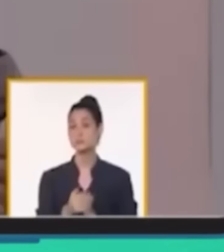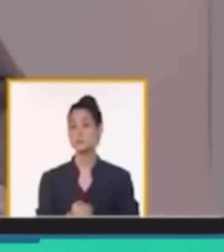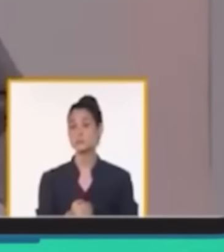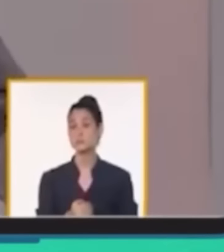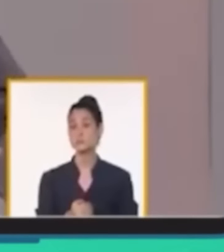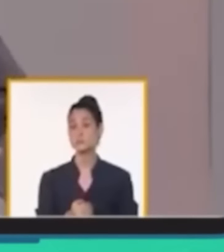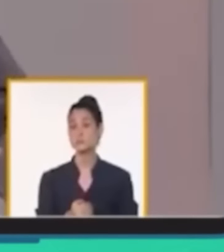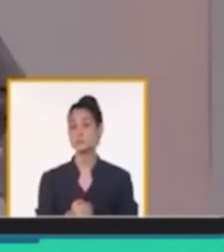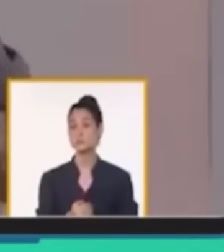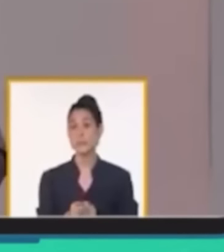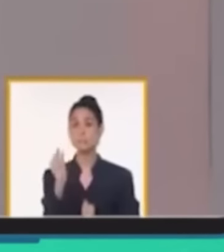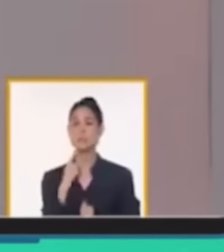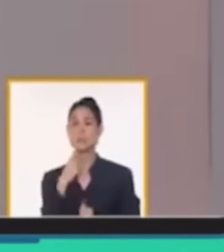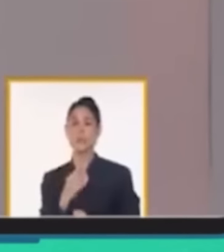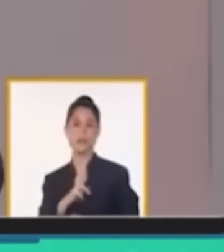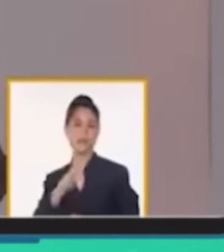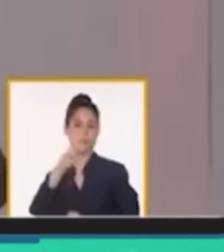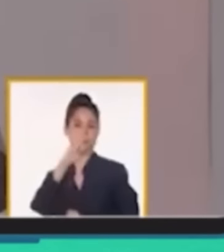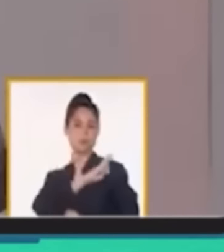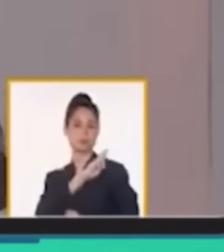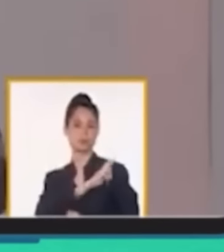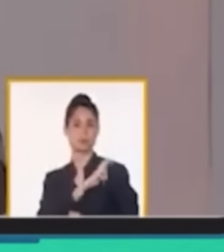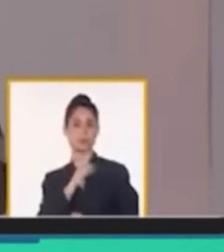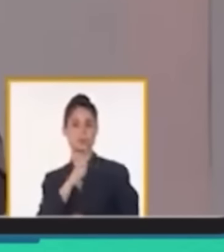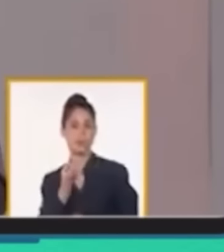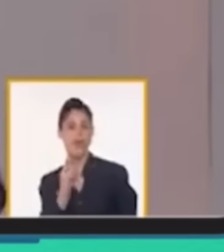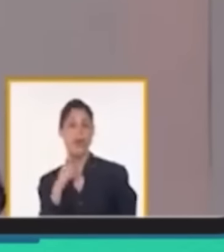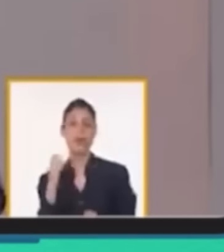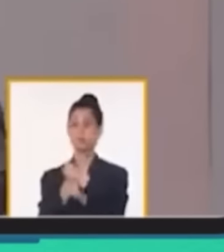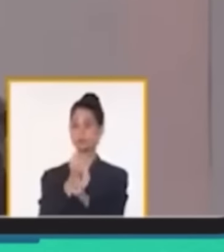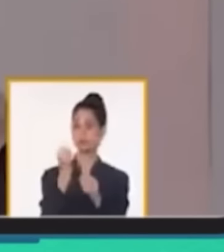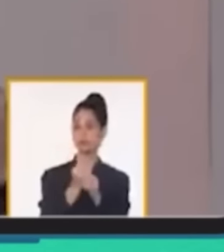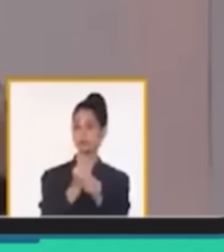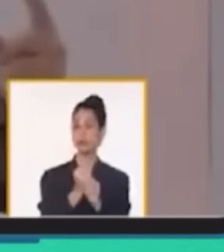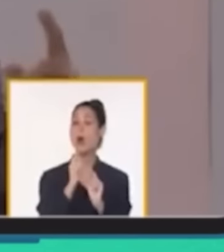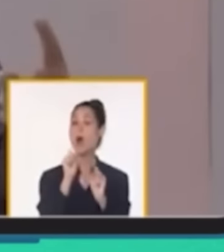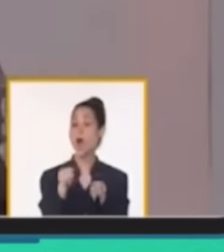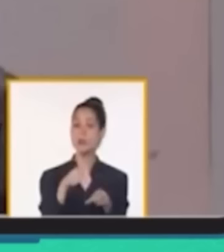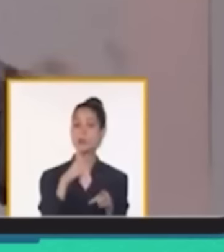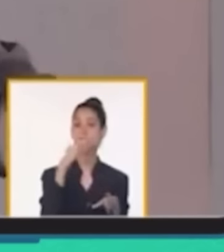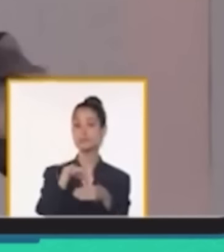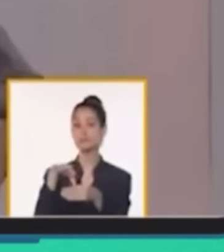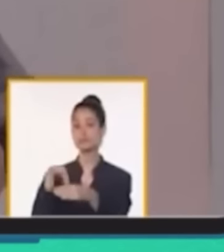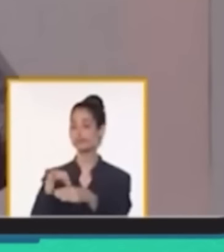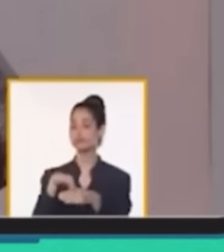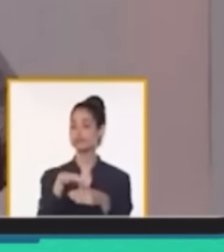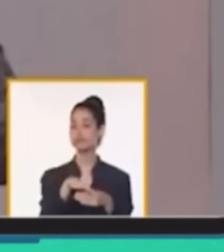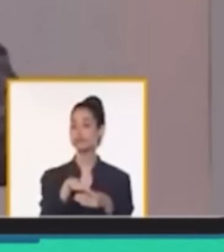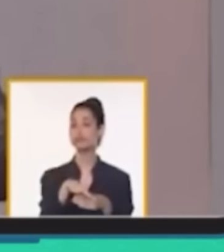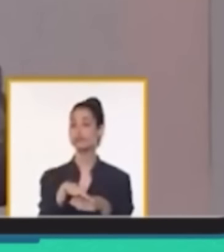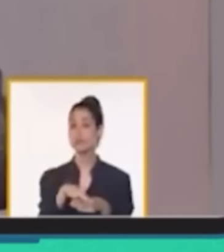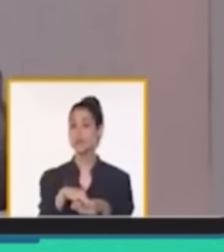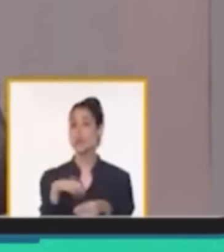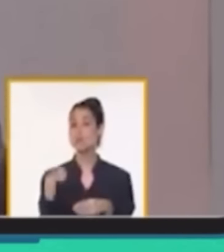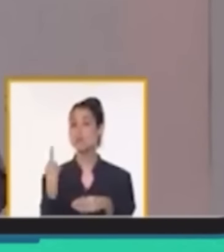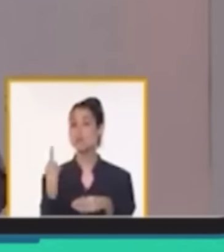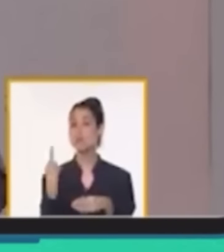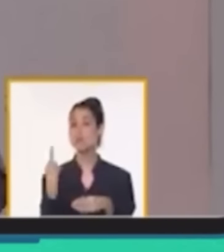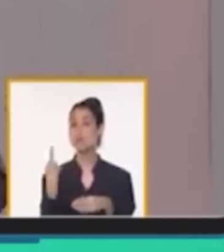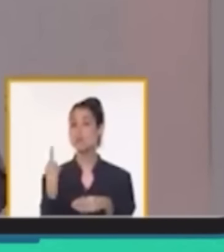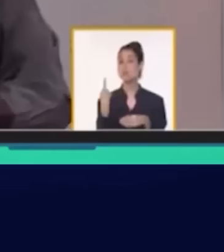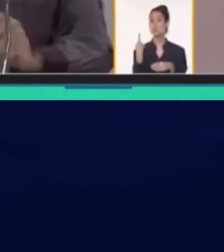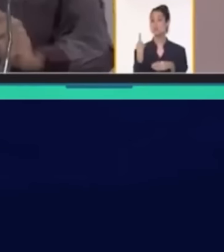responsabilidad con lo que está adquiriendo y aquí no estamos nosotros privatizando estamos concentrando gestión en productores que lo pueden hacer la propiedad sigue